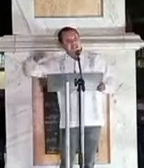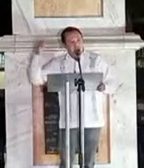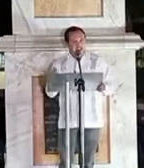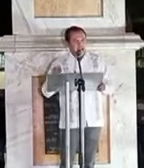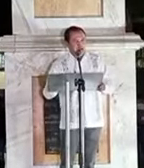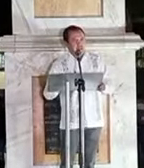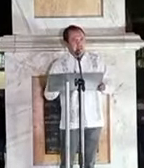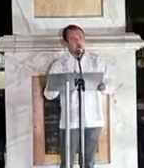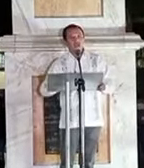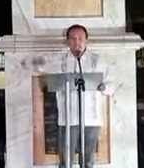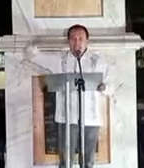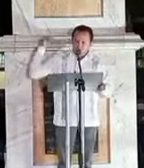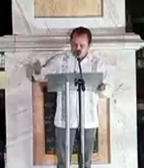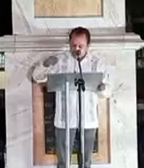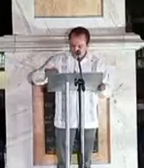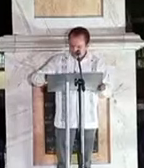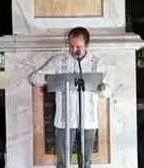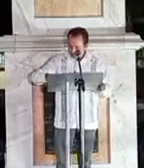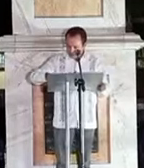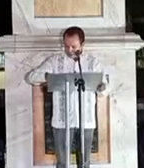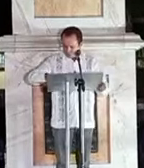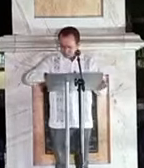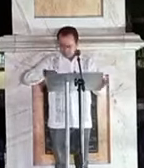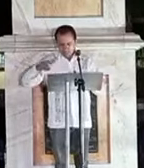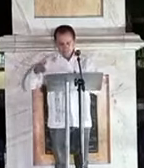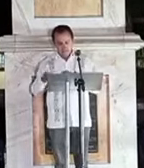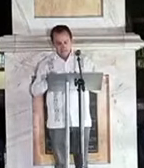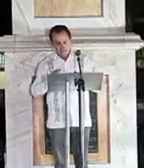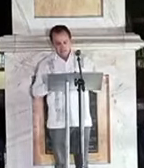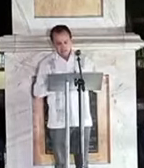las ciudades de Tejupilco y a sus pueblos.